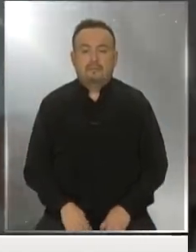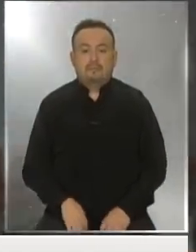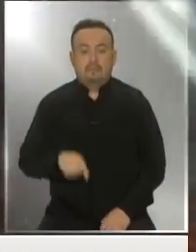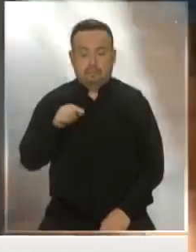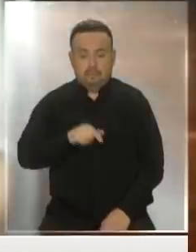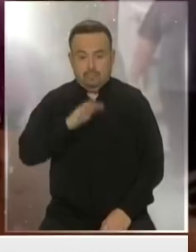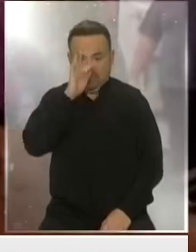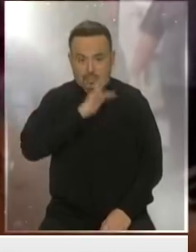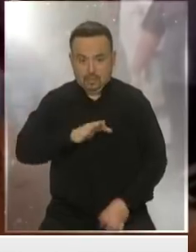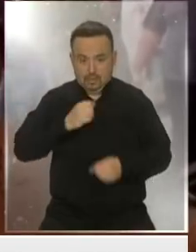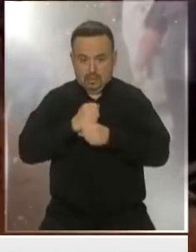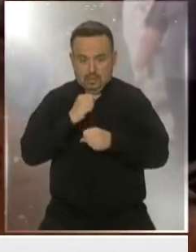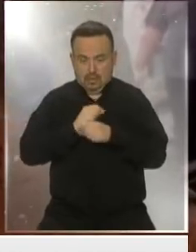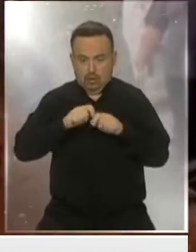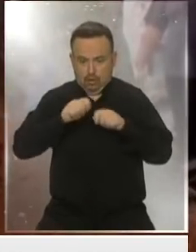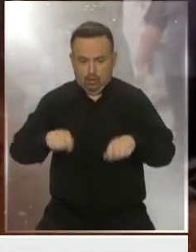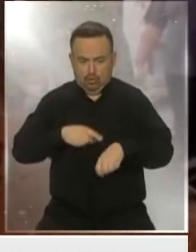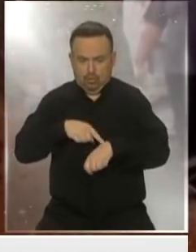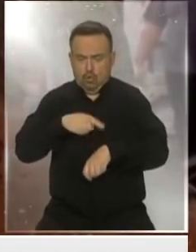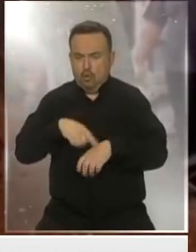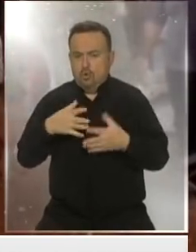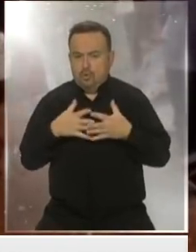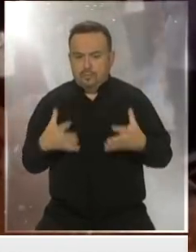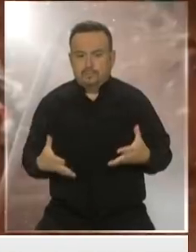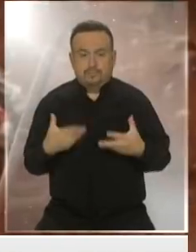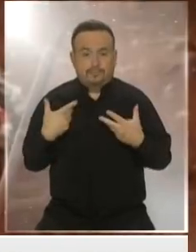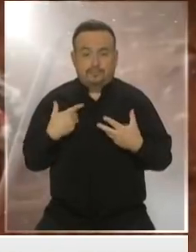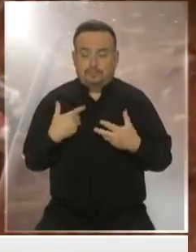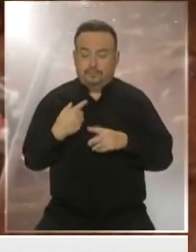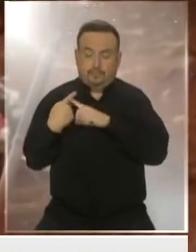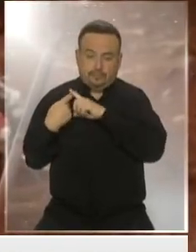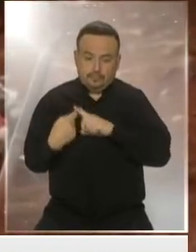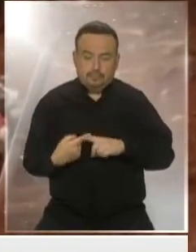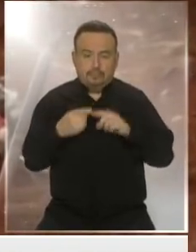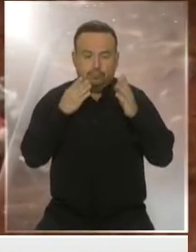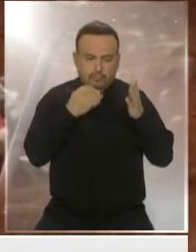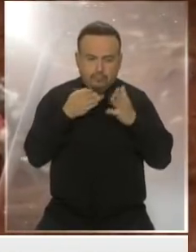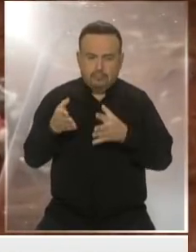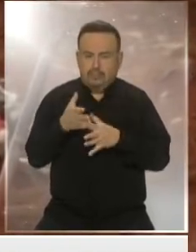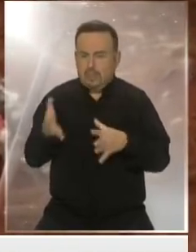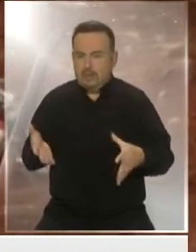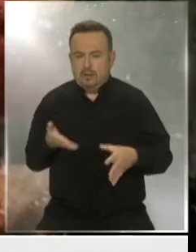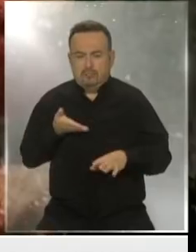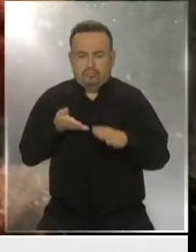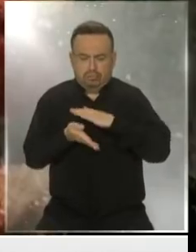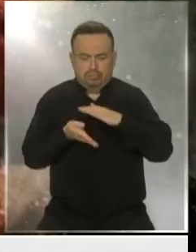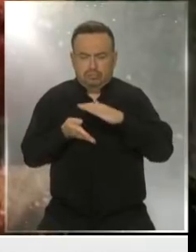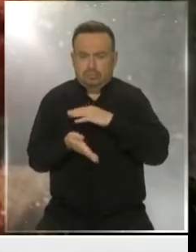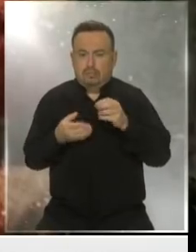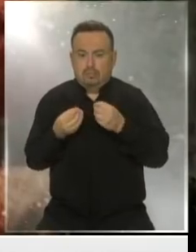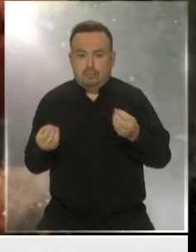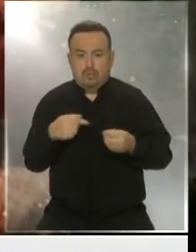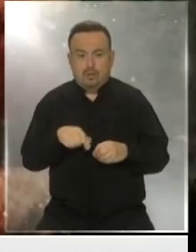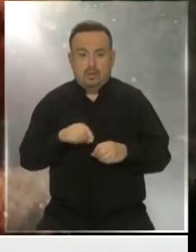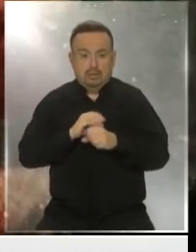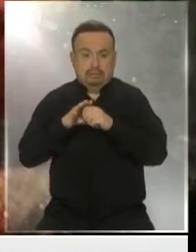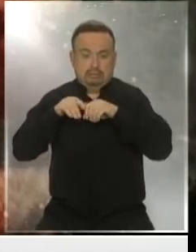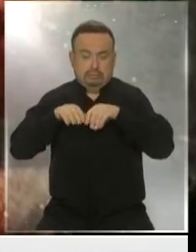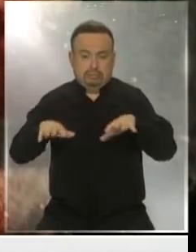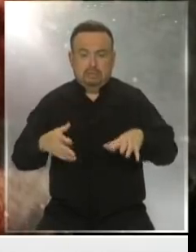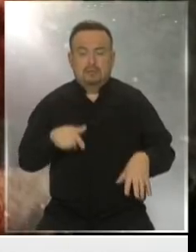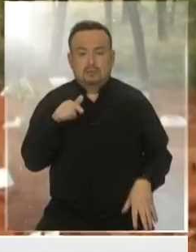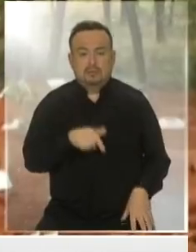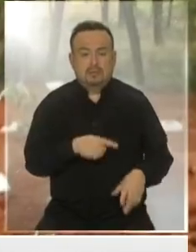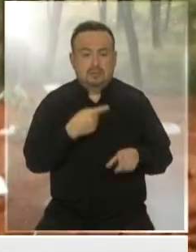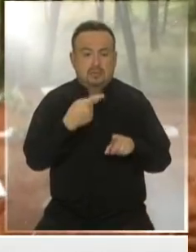Los funcionarios trabajan al doble de la capacidad y con refuerzos para atender la demanda de entierros impulsada por la pandemia. Así,